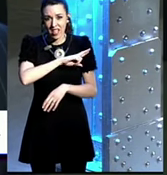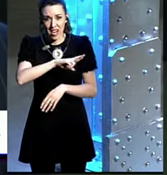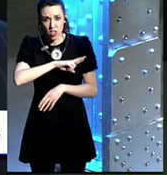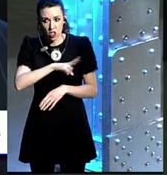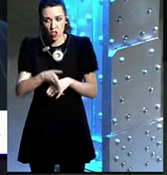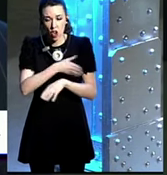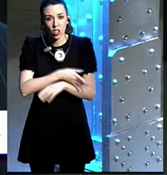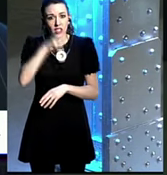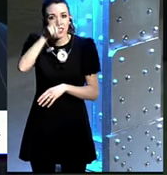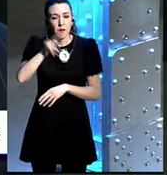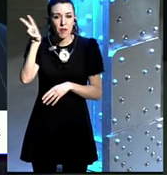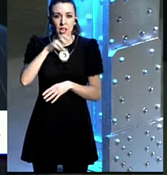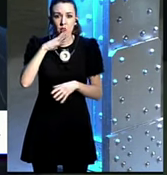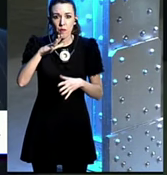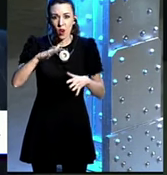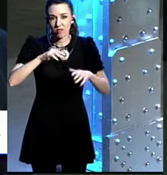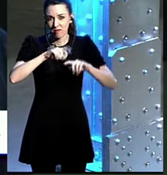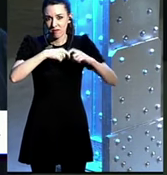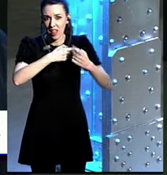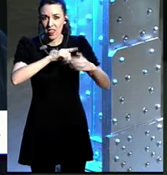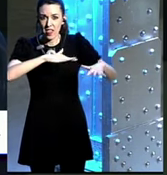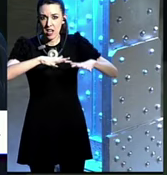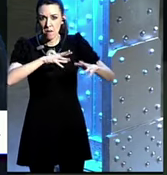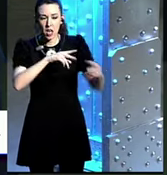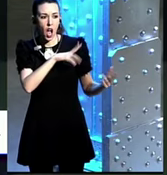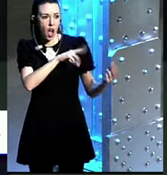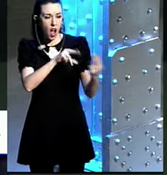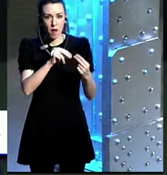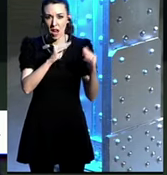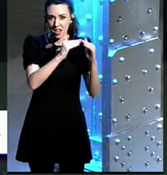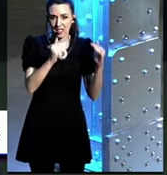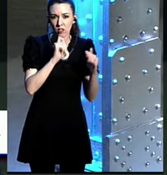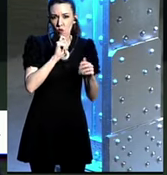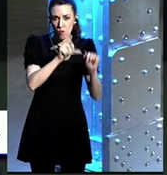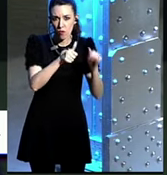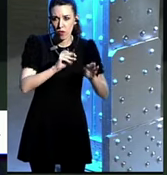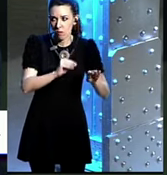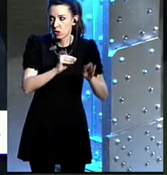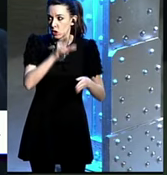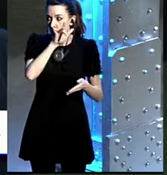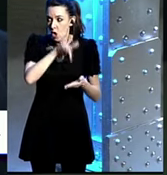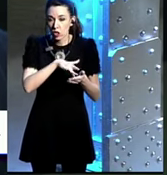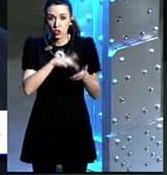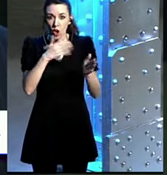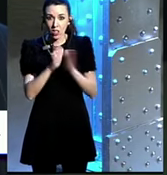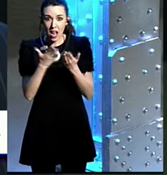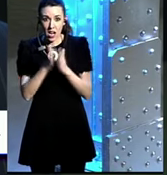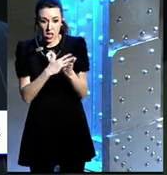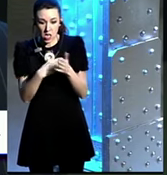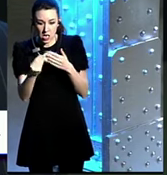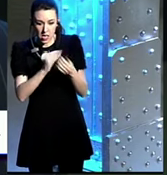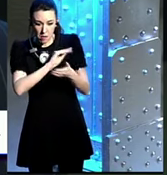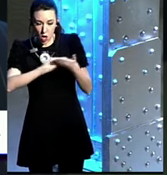y también proviene de las dinámicas familiares en las cuales hablan los unos con los otros en casa. Desde que he escrito estos libros he descubierto